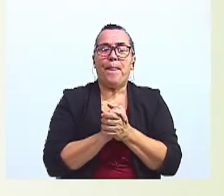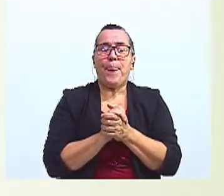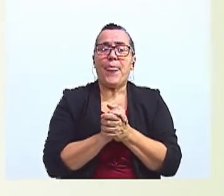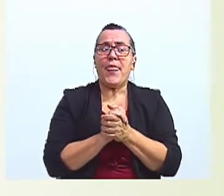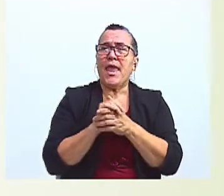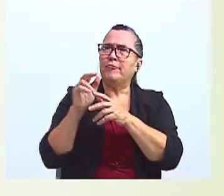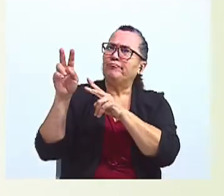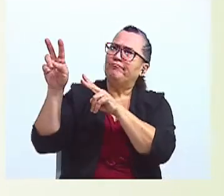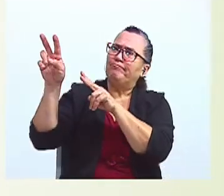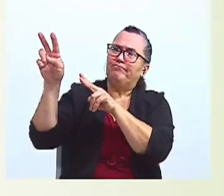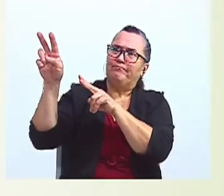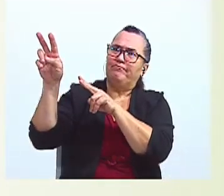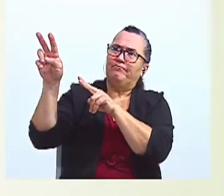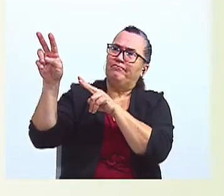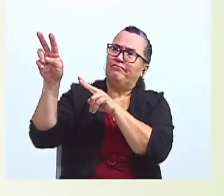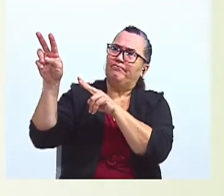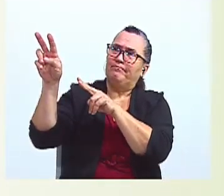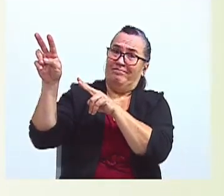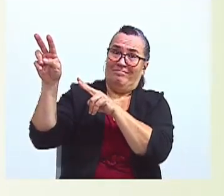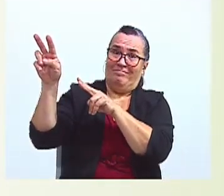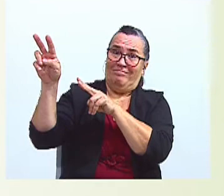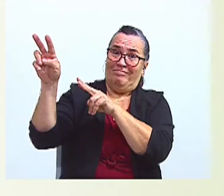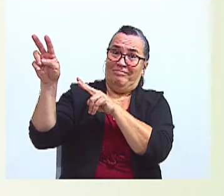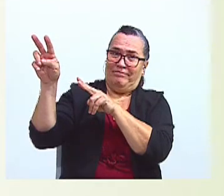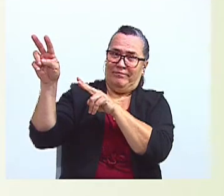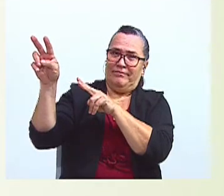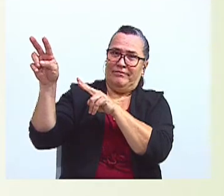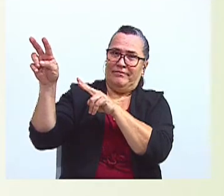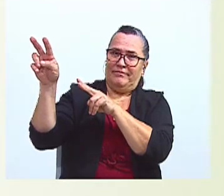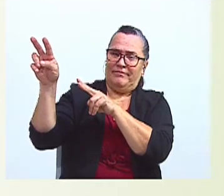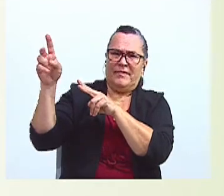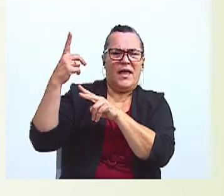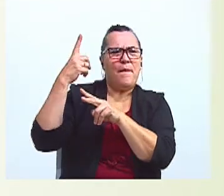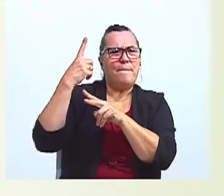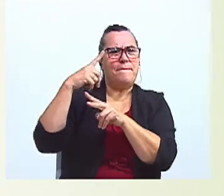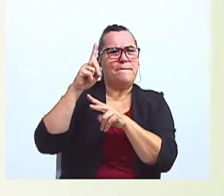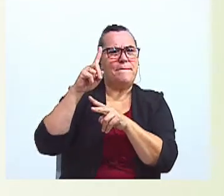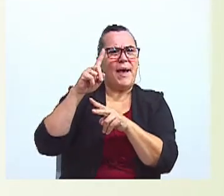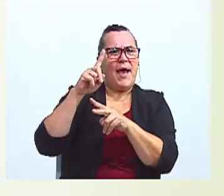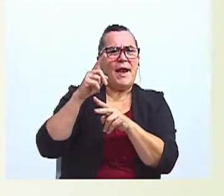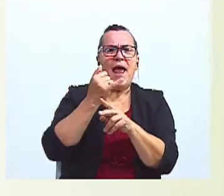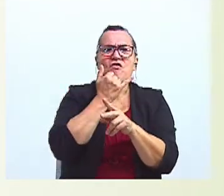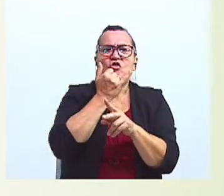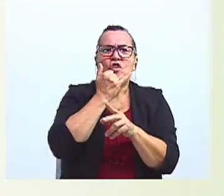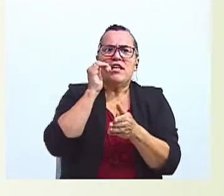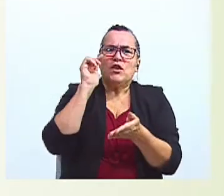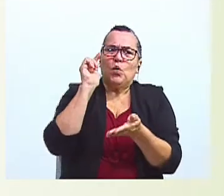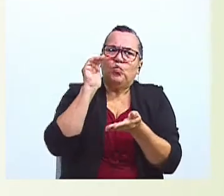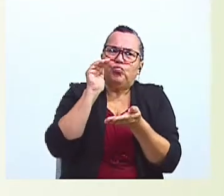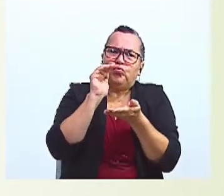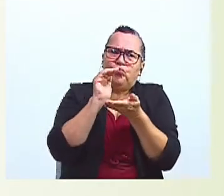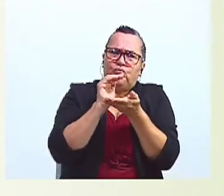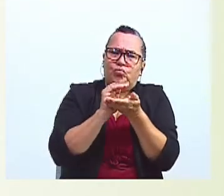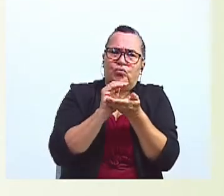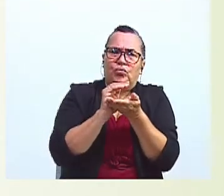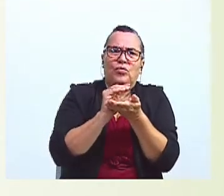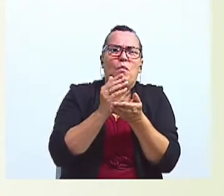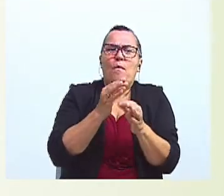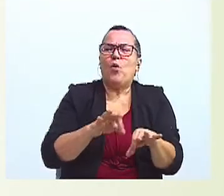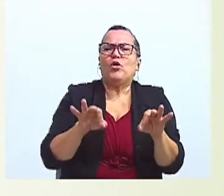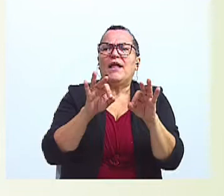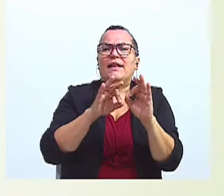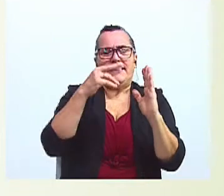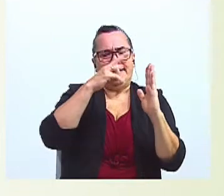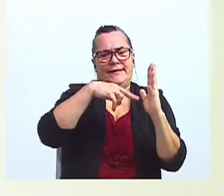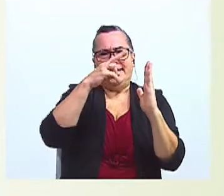Es muy importante para minimizar errores el hábito de la lectura, porque la ortografía es